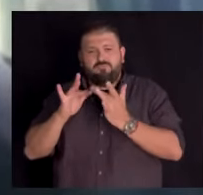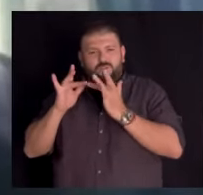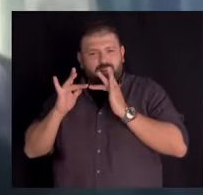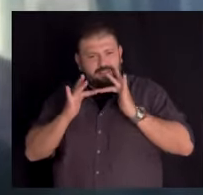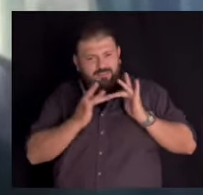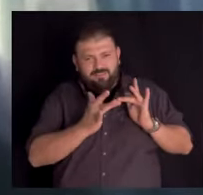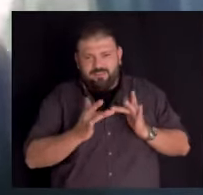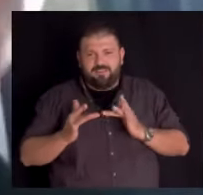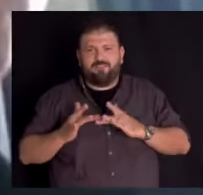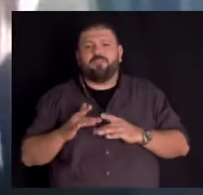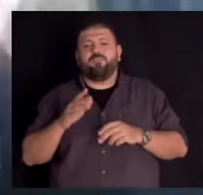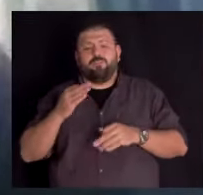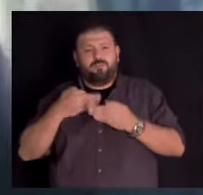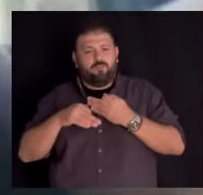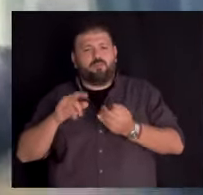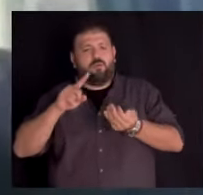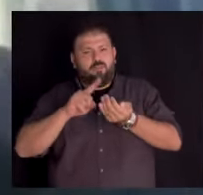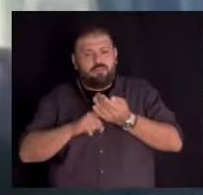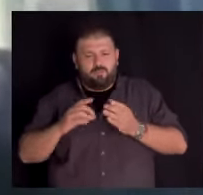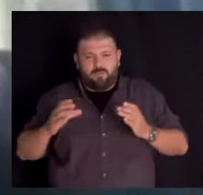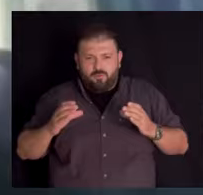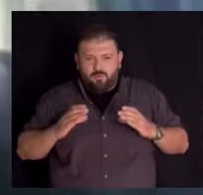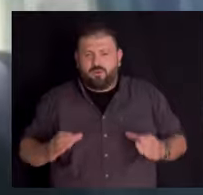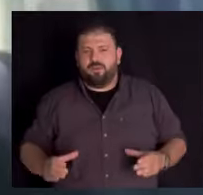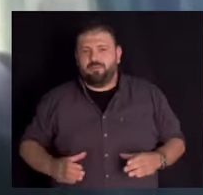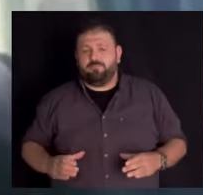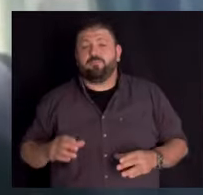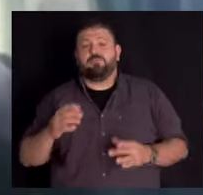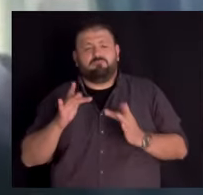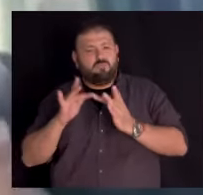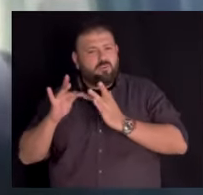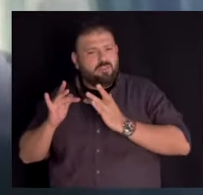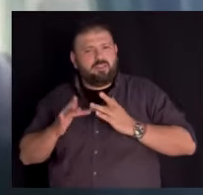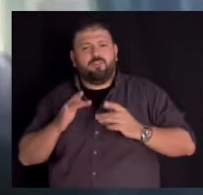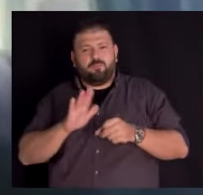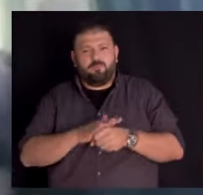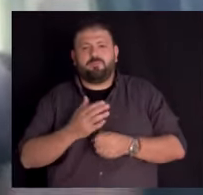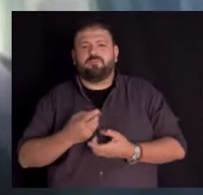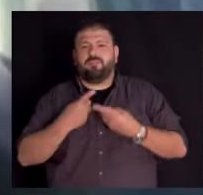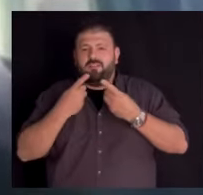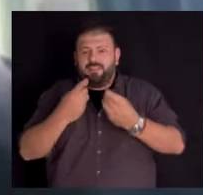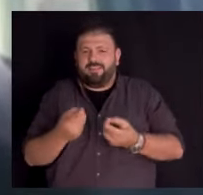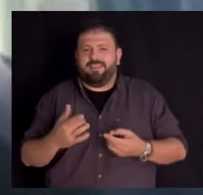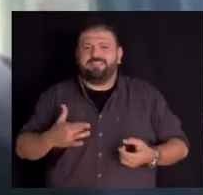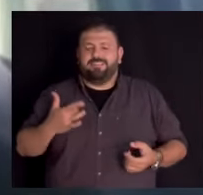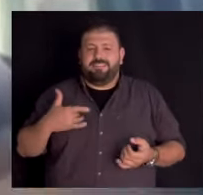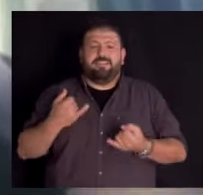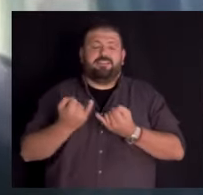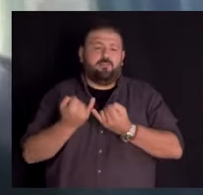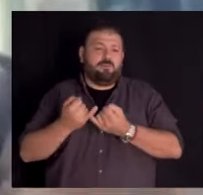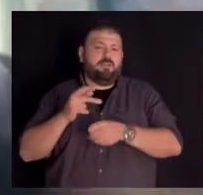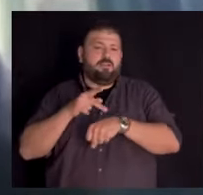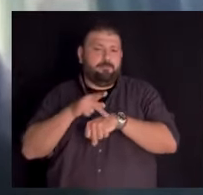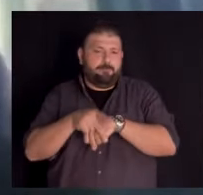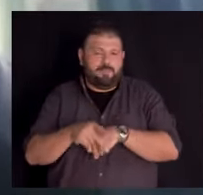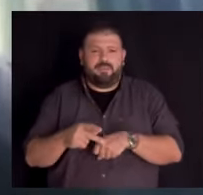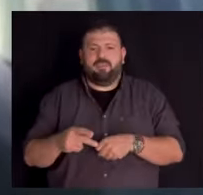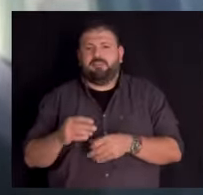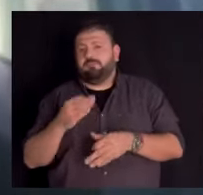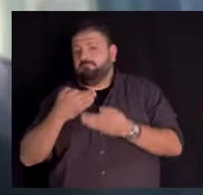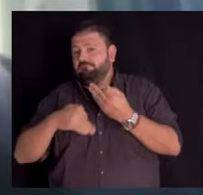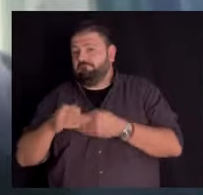¿sí? Sistema nervioso, sistema inmunológico, el sistema tegumentario, la piel, ¿sí? Psoriasis,